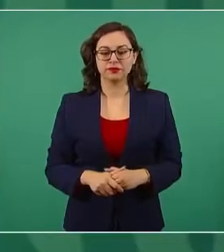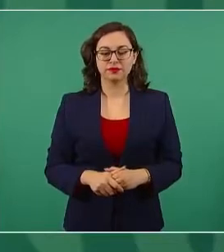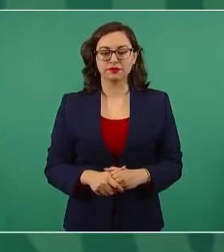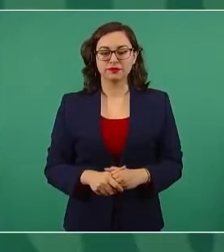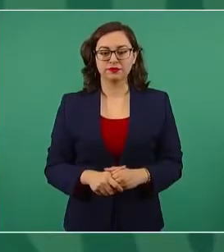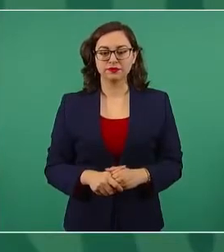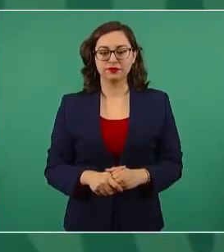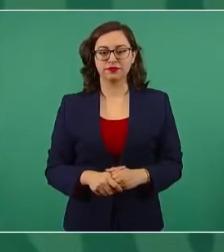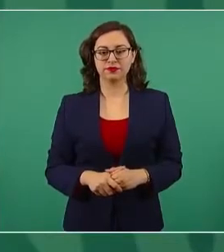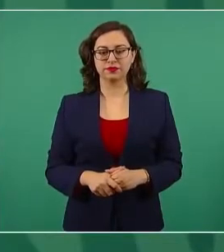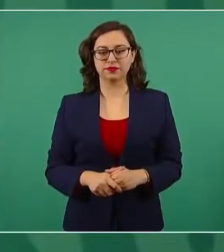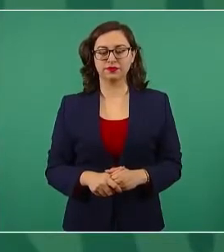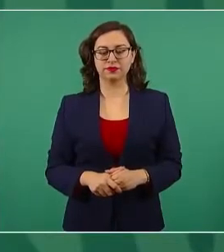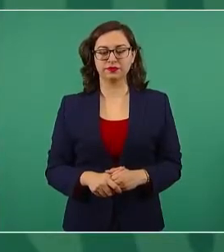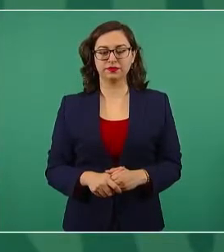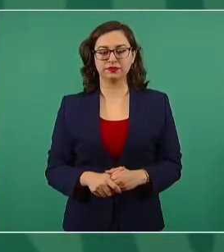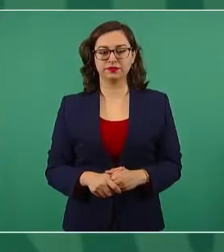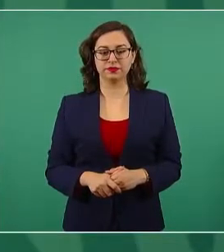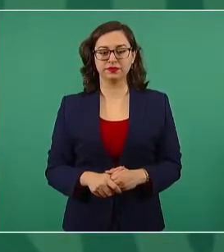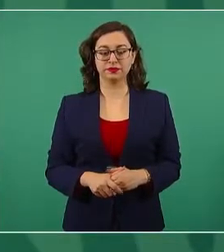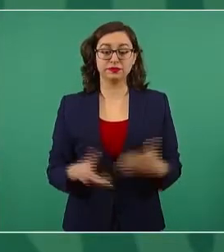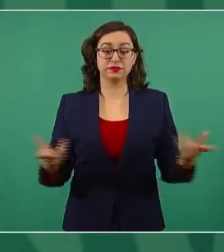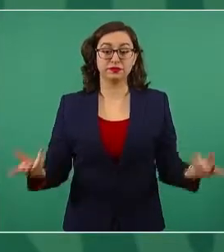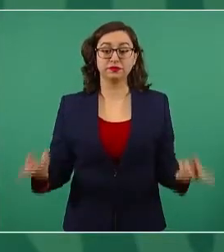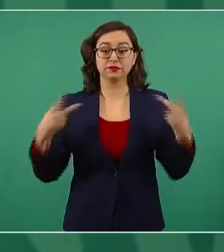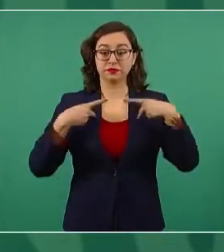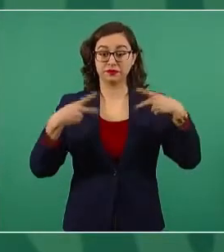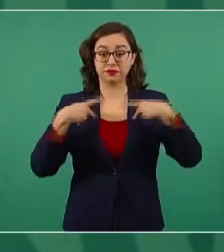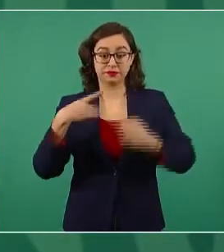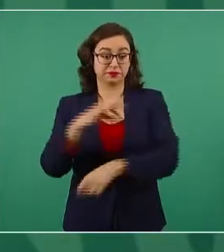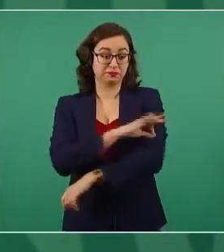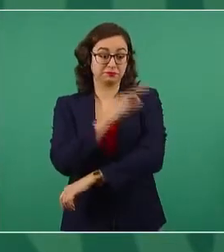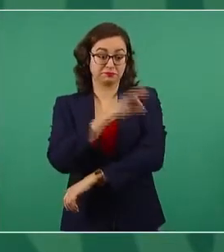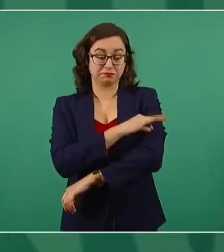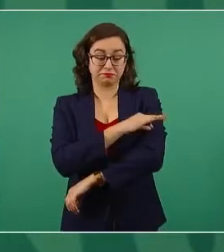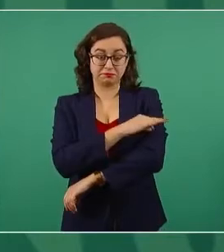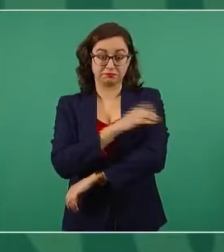Quienes se ponen la vacuna tienen protección